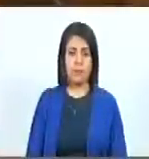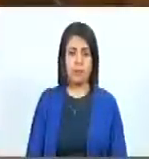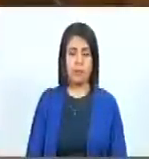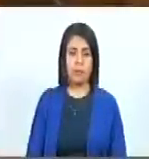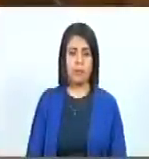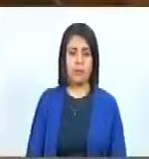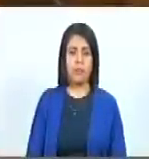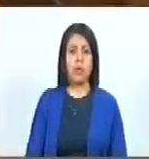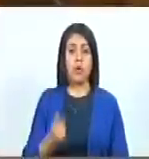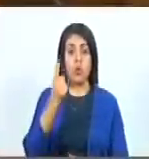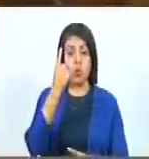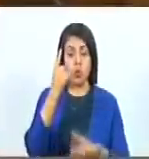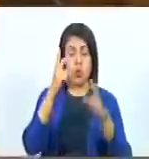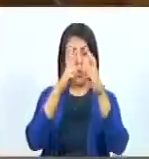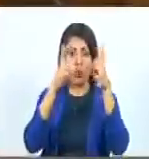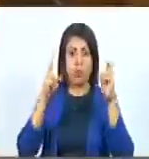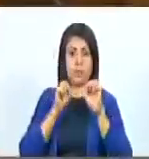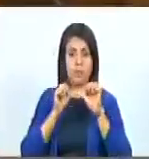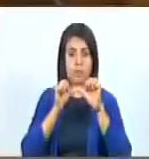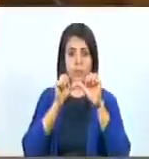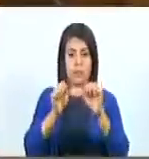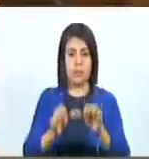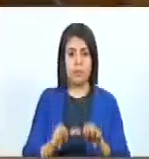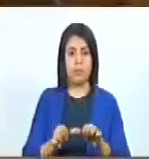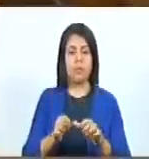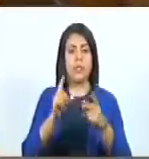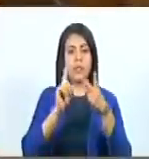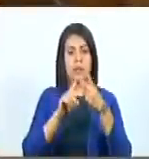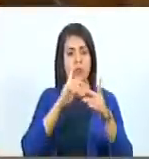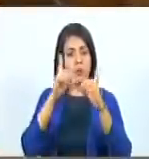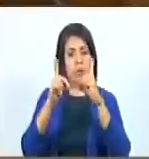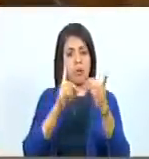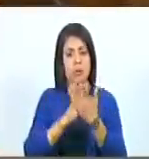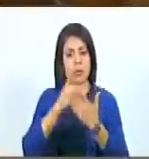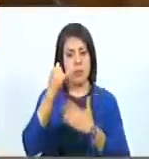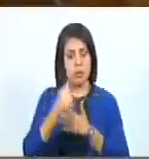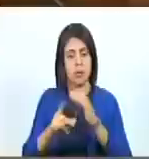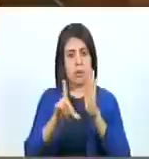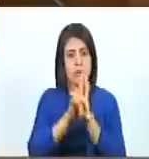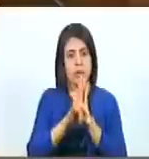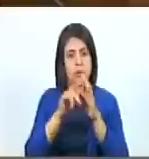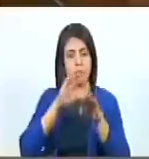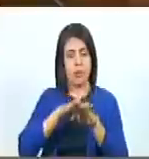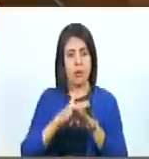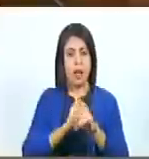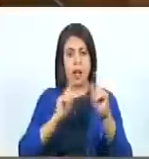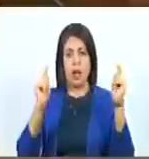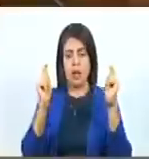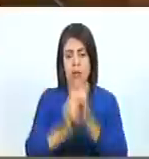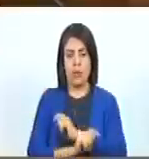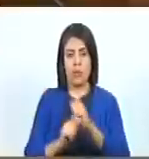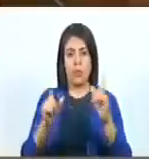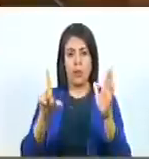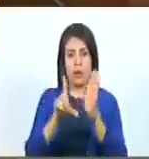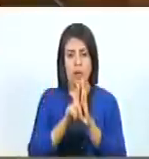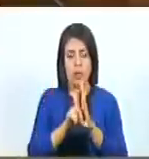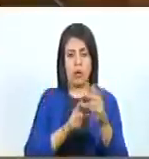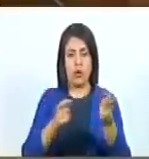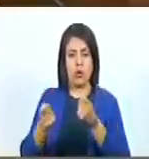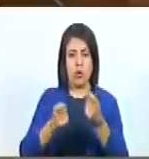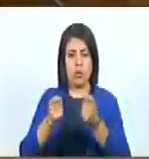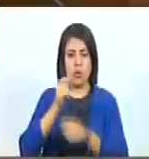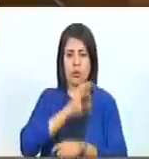Propuesta. Punto número uno. Continuación de la segunda discusión del proyecto de ley orgánica de reforma de la ley orgánica de